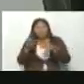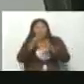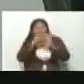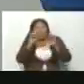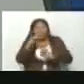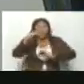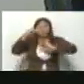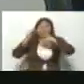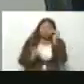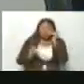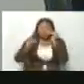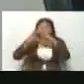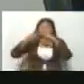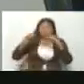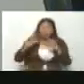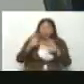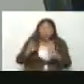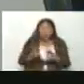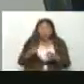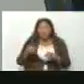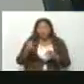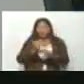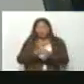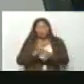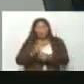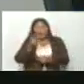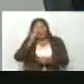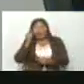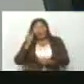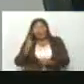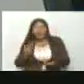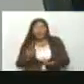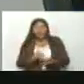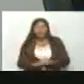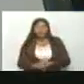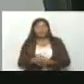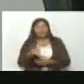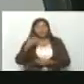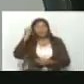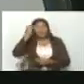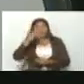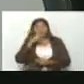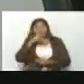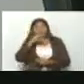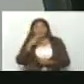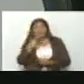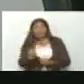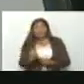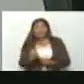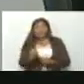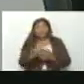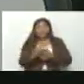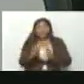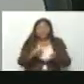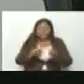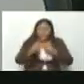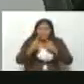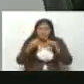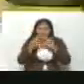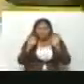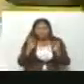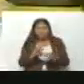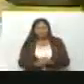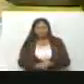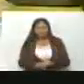de desestabilizar totalmente a estos trabajadores dando opiniones totalmente contraria. ¿Cuál es el